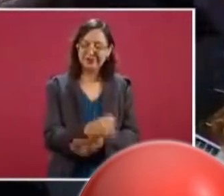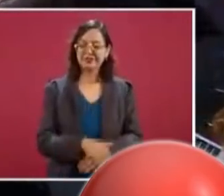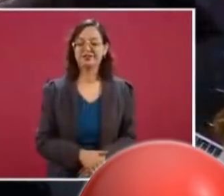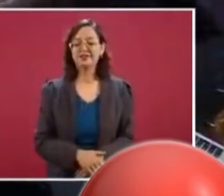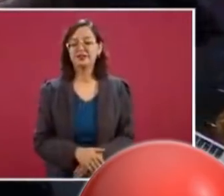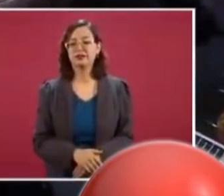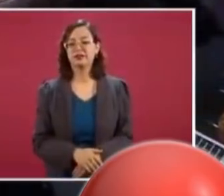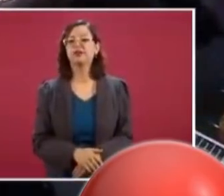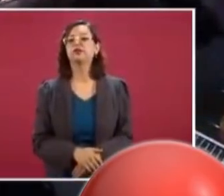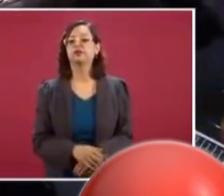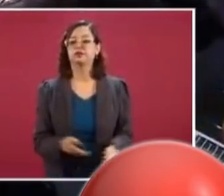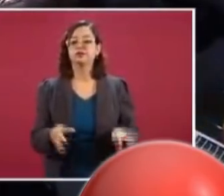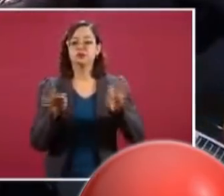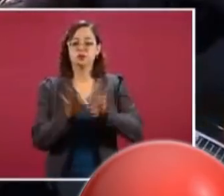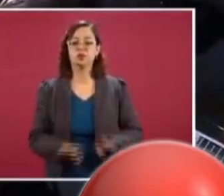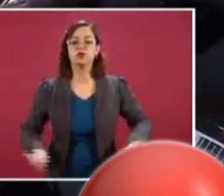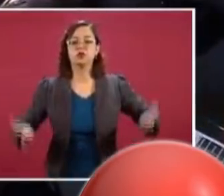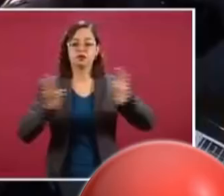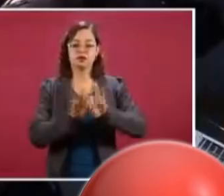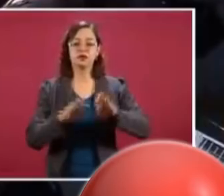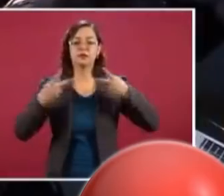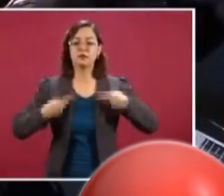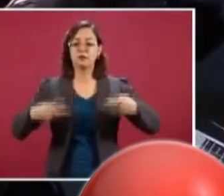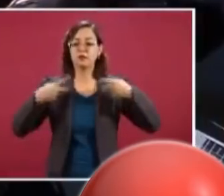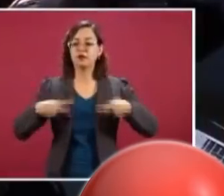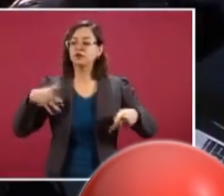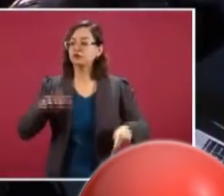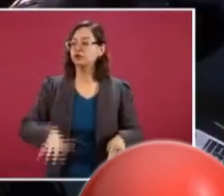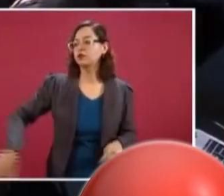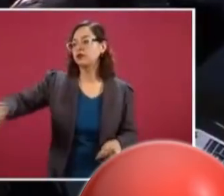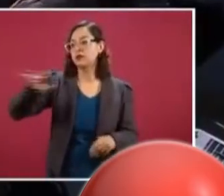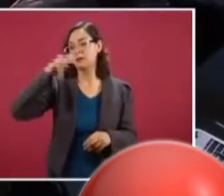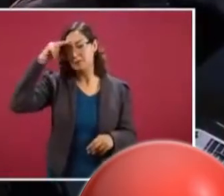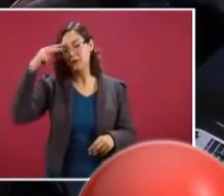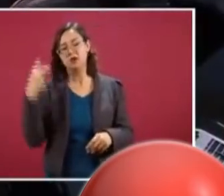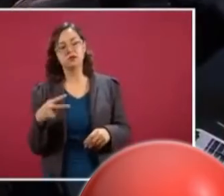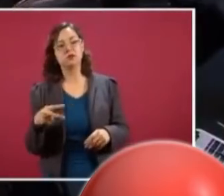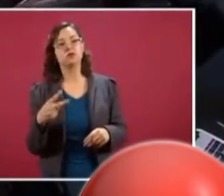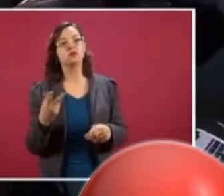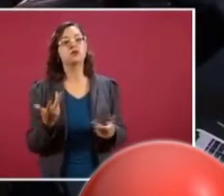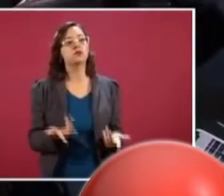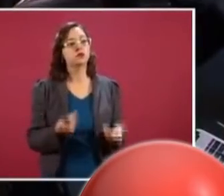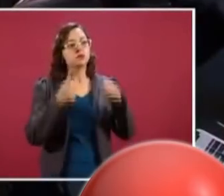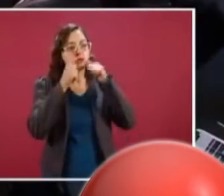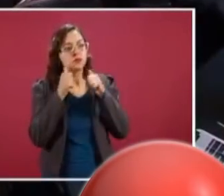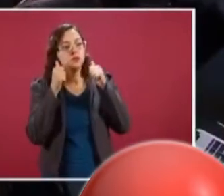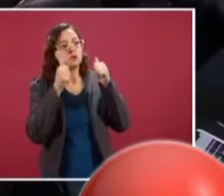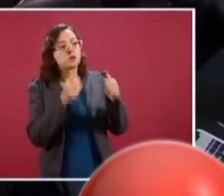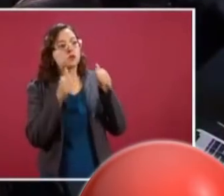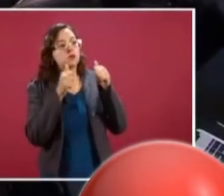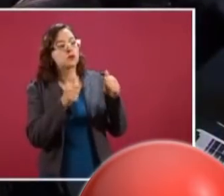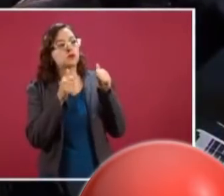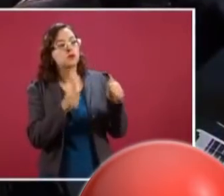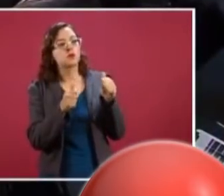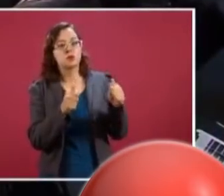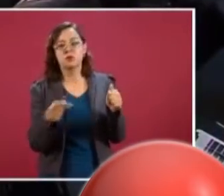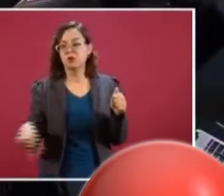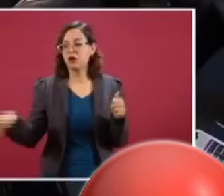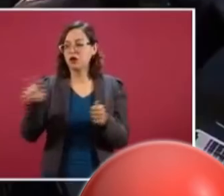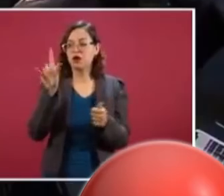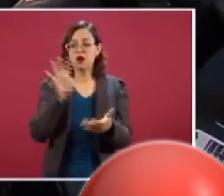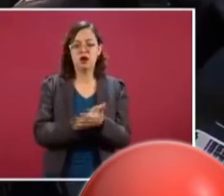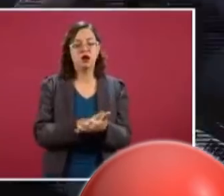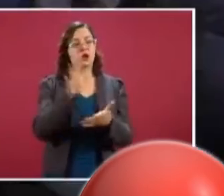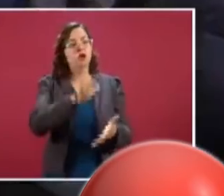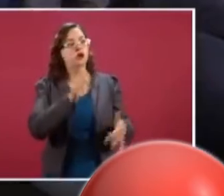Sí nos importa mucho que el pueblo de México, la mayoría de los mexicanos quienes nos